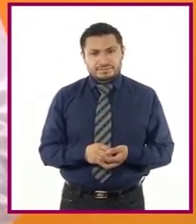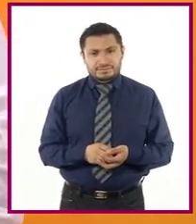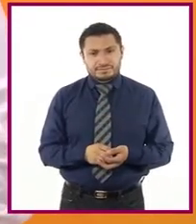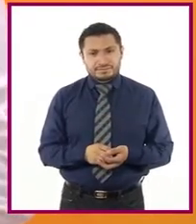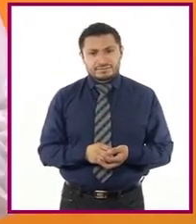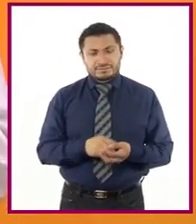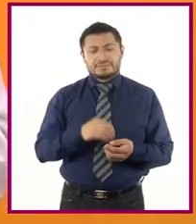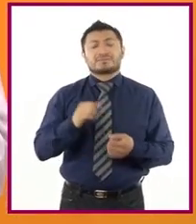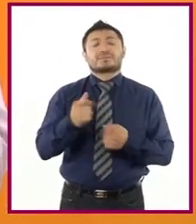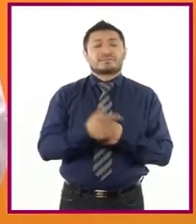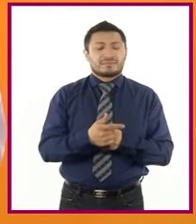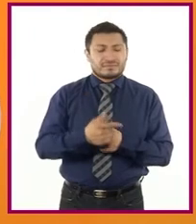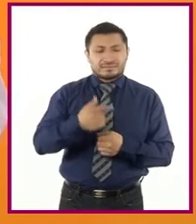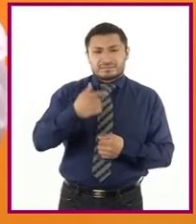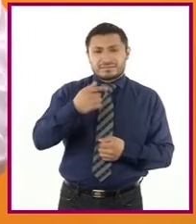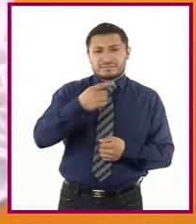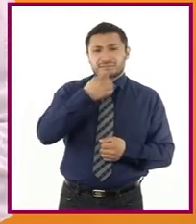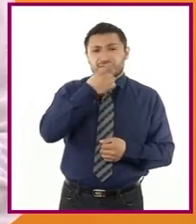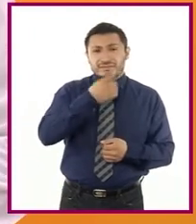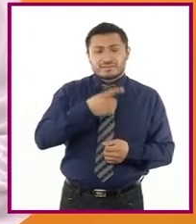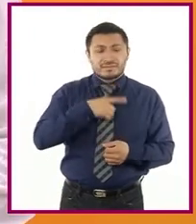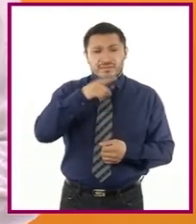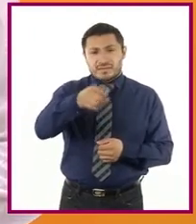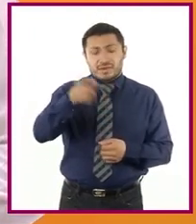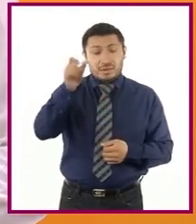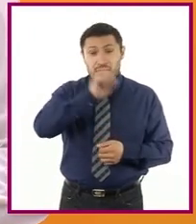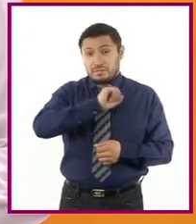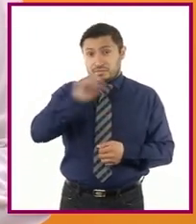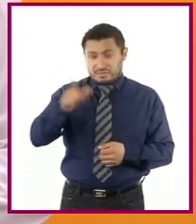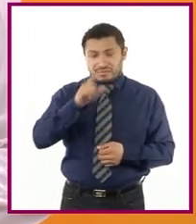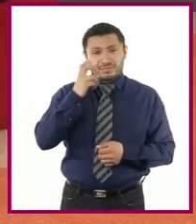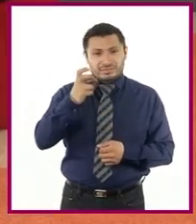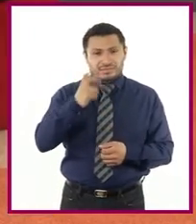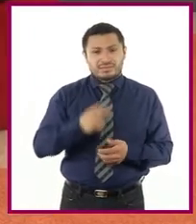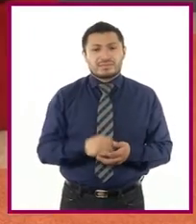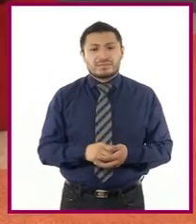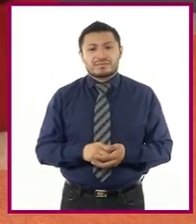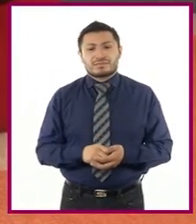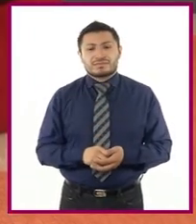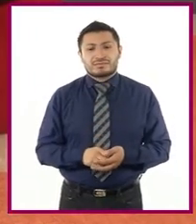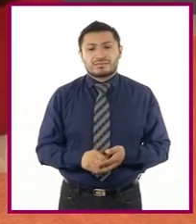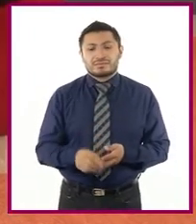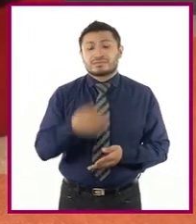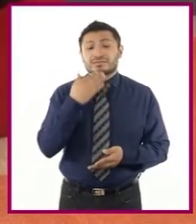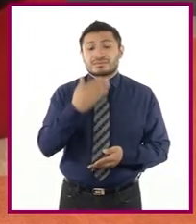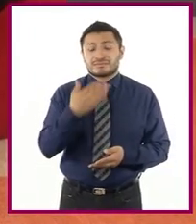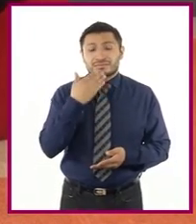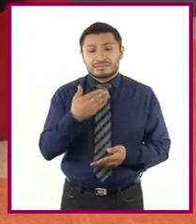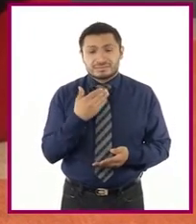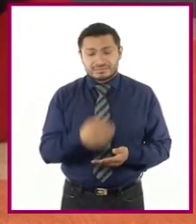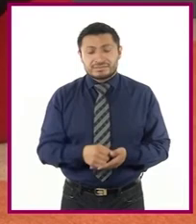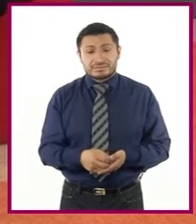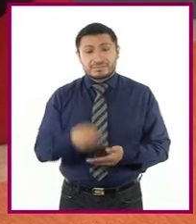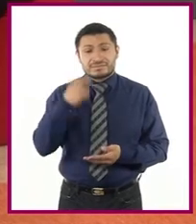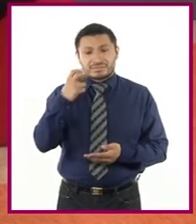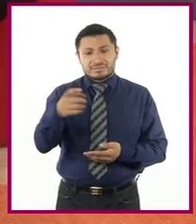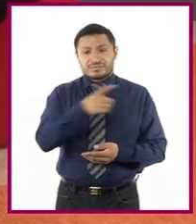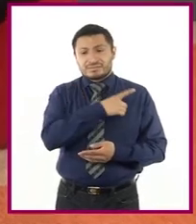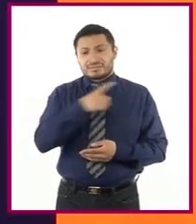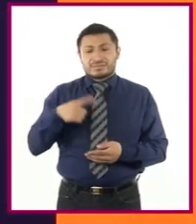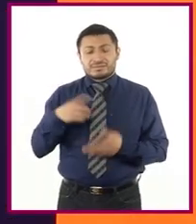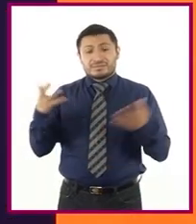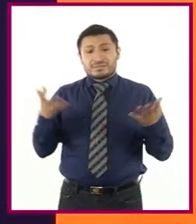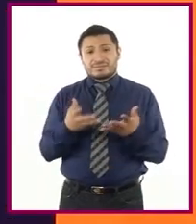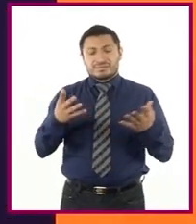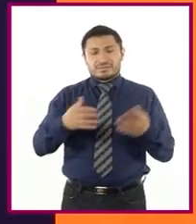Algo me dice que serás una experta en cursogramas. Efectivamente, eso se tiene que hacer con